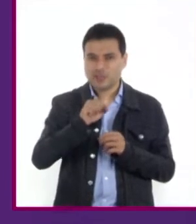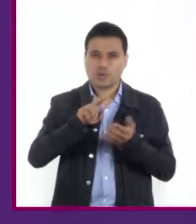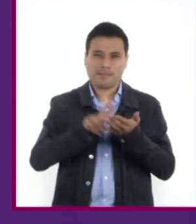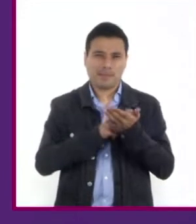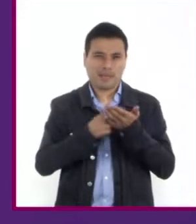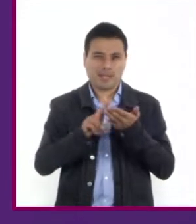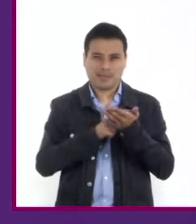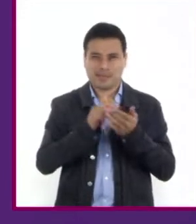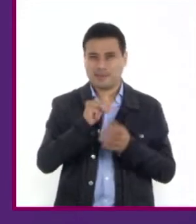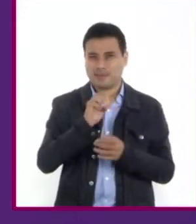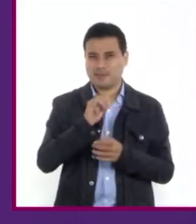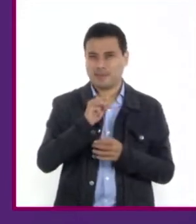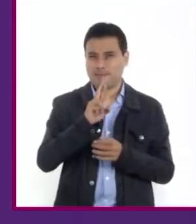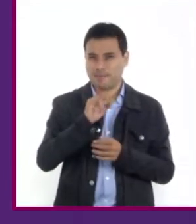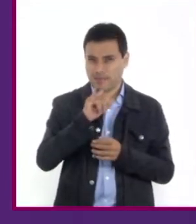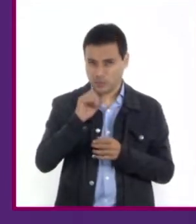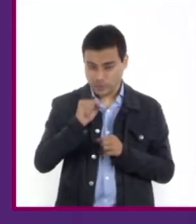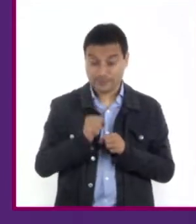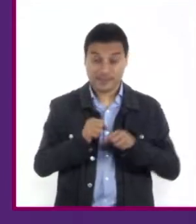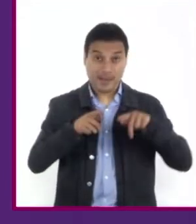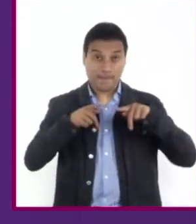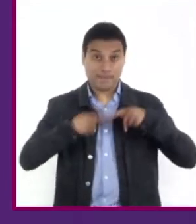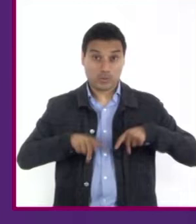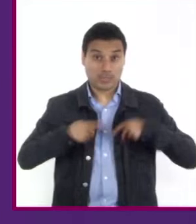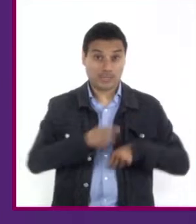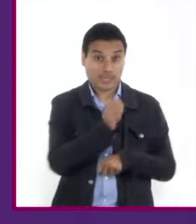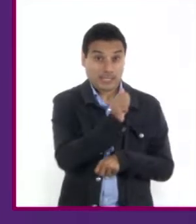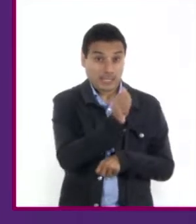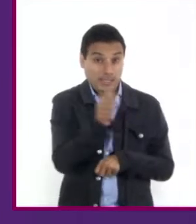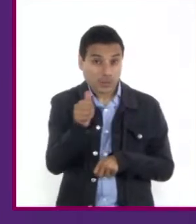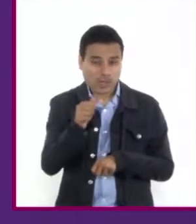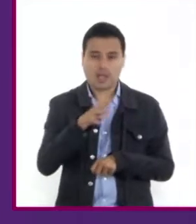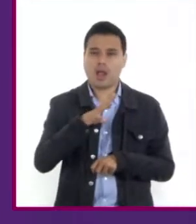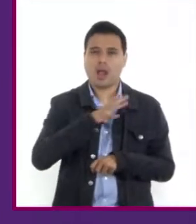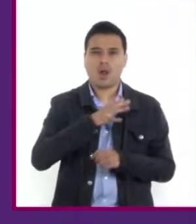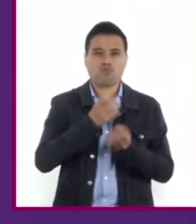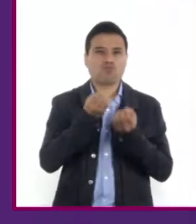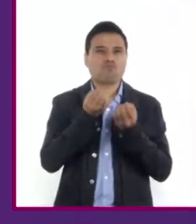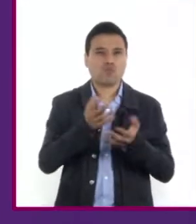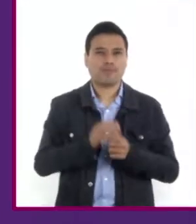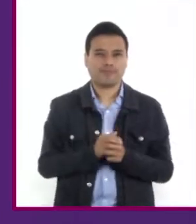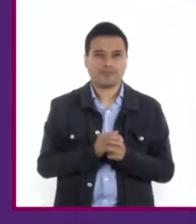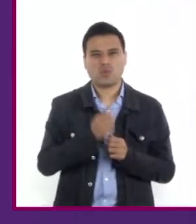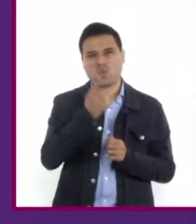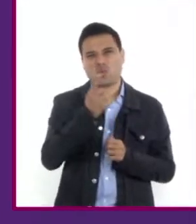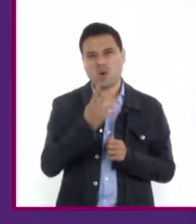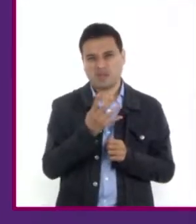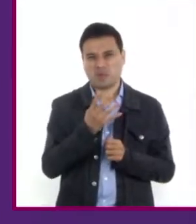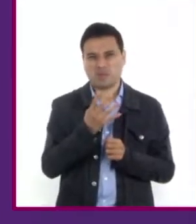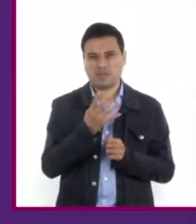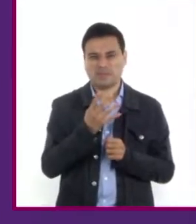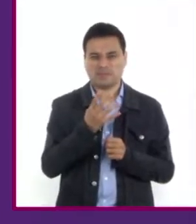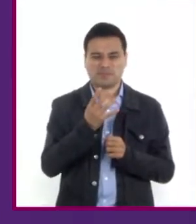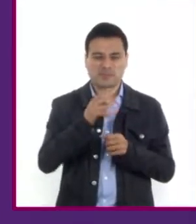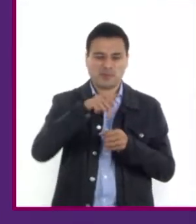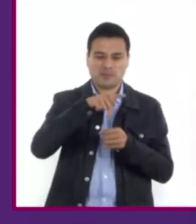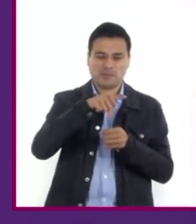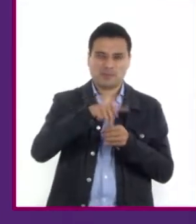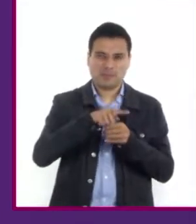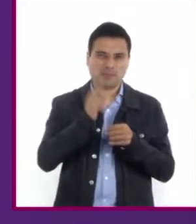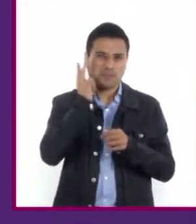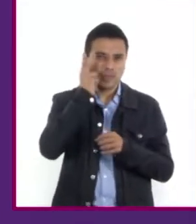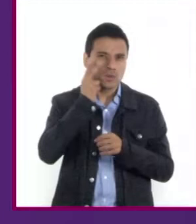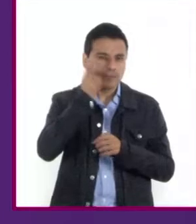Cada miembro de la tripulación recibía además diariamente como un cuarto de botella de vino, un poco de aceite de oliva